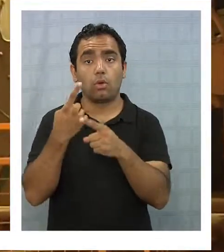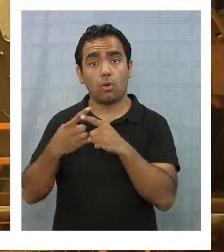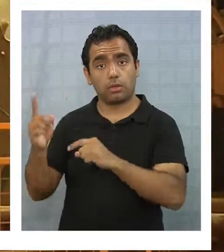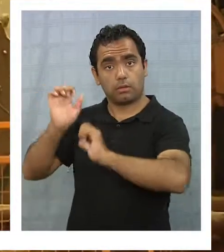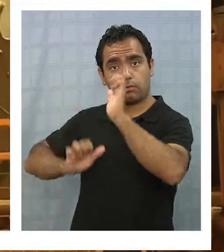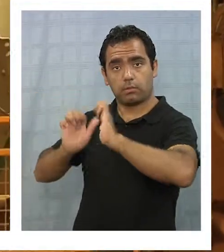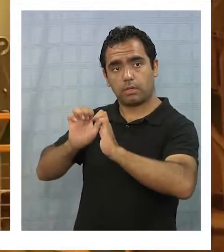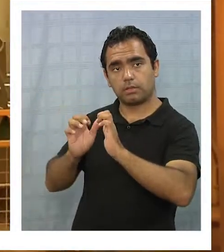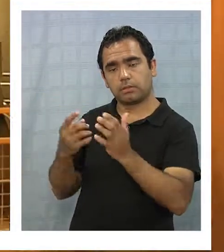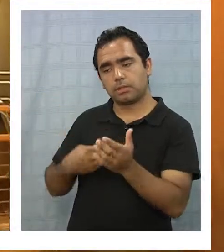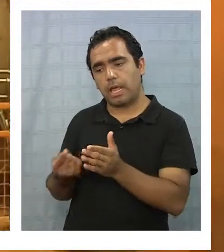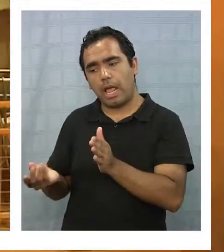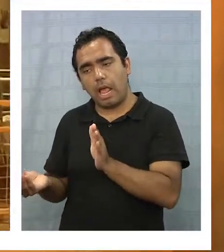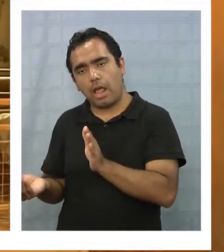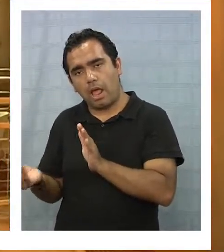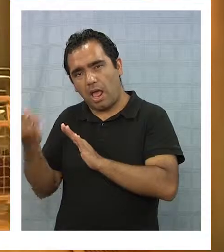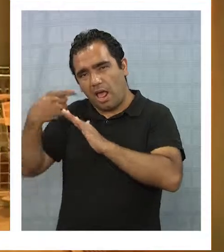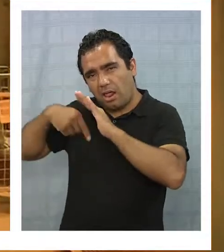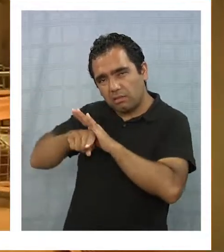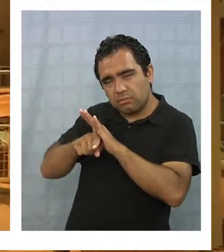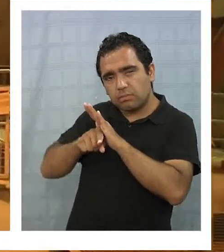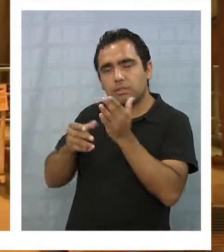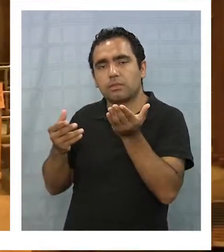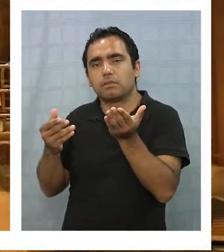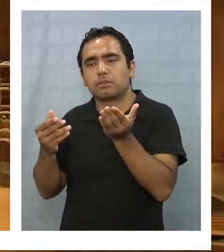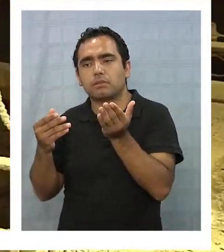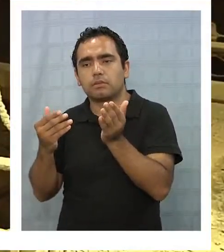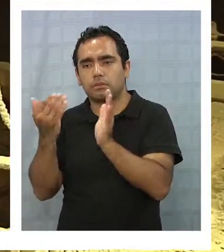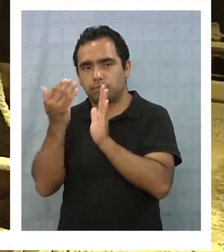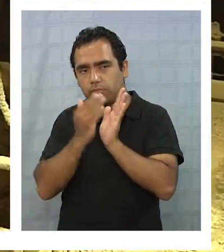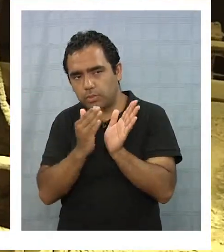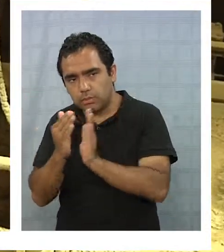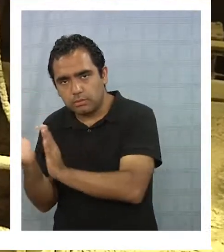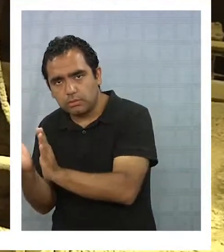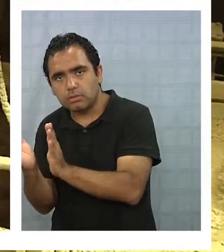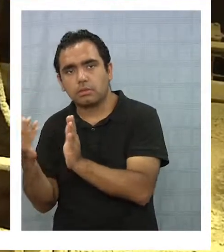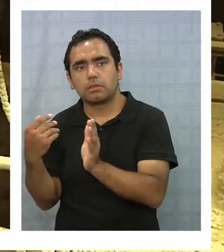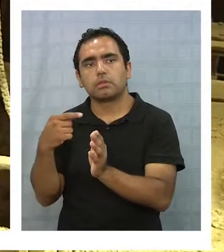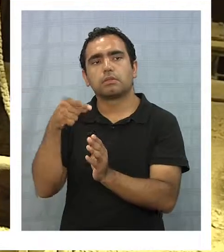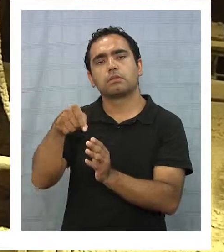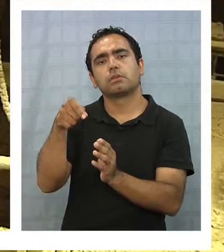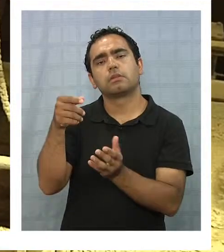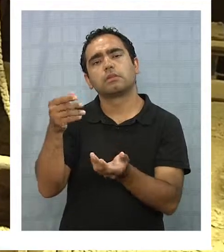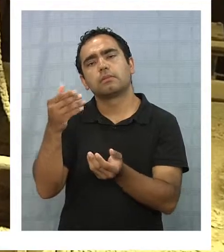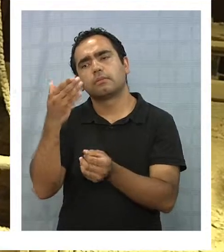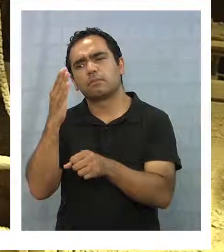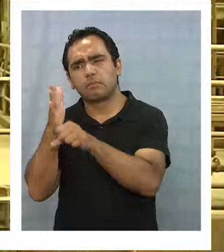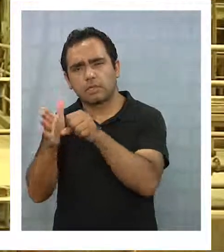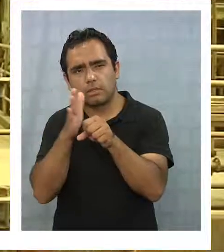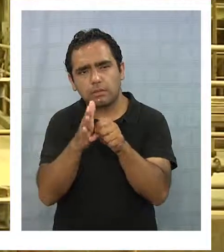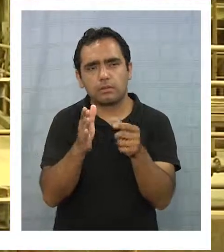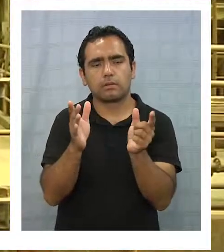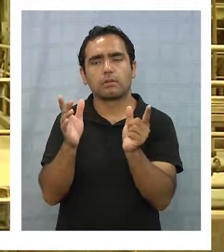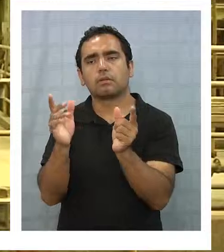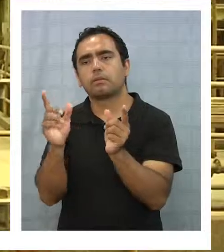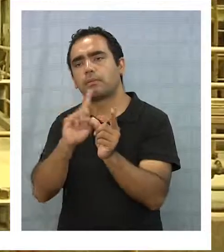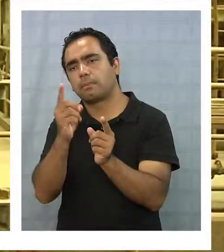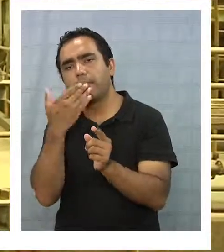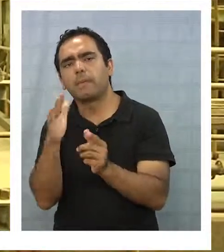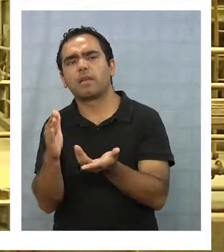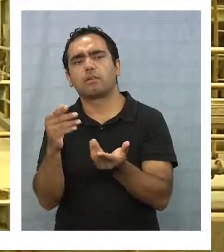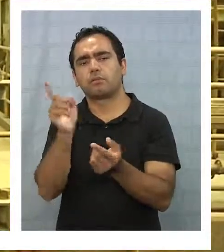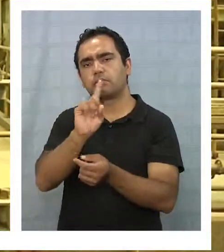internalizado algunos procesos, es decir, para evitar despedir su propia gente, le han encargado que ejecuten algunas labores. Y esas labores, por lo tanto, que antes la hacía una empresa externa,